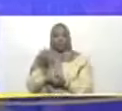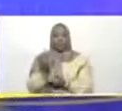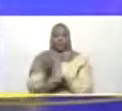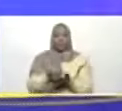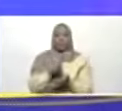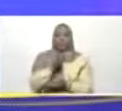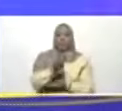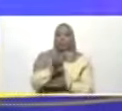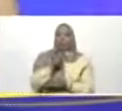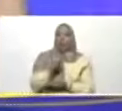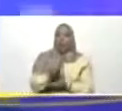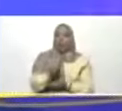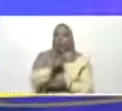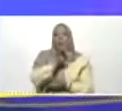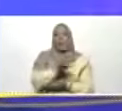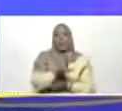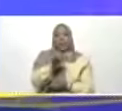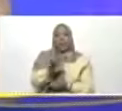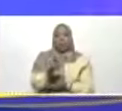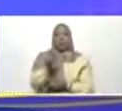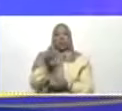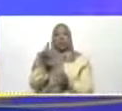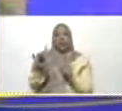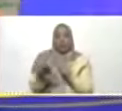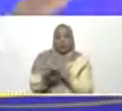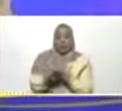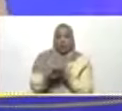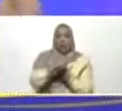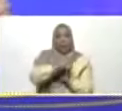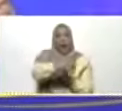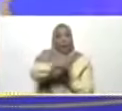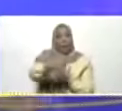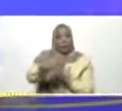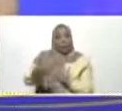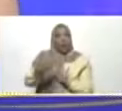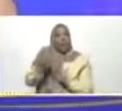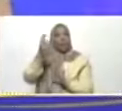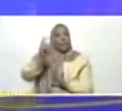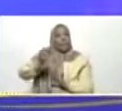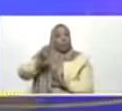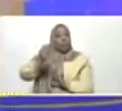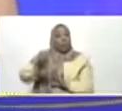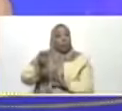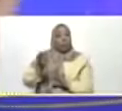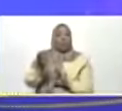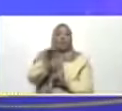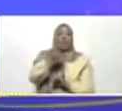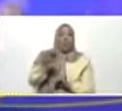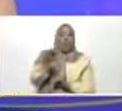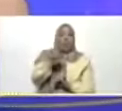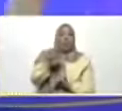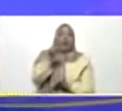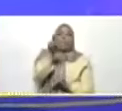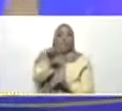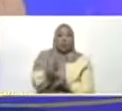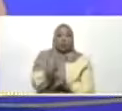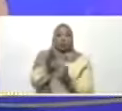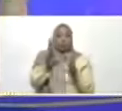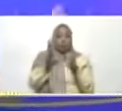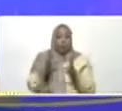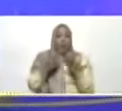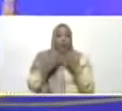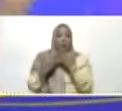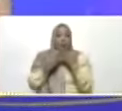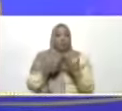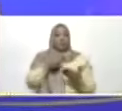24 chamos y chamas por Liceo y ellos tienen la gran tarea de captar y buscar al muchacho